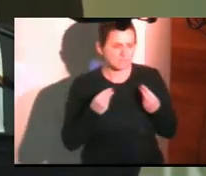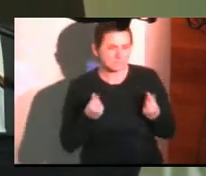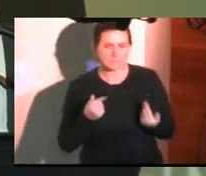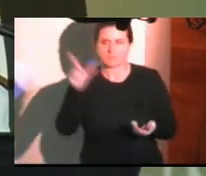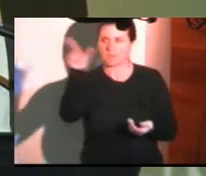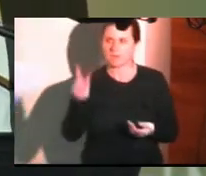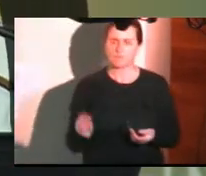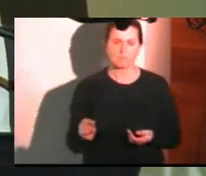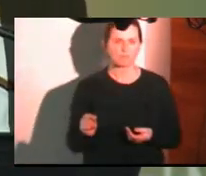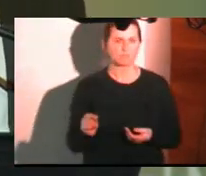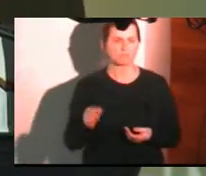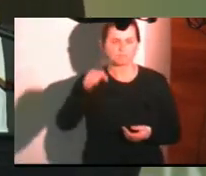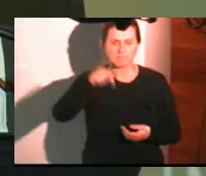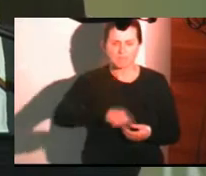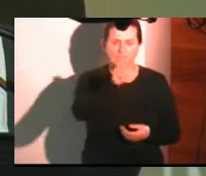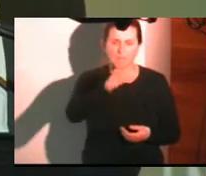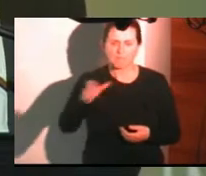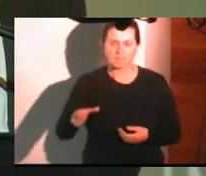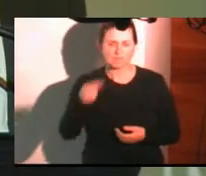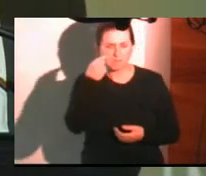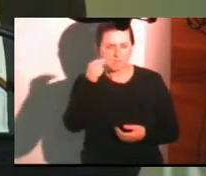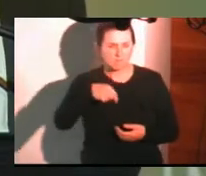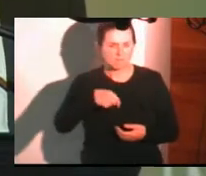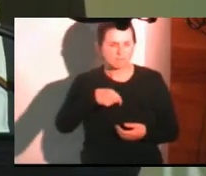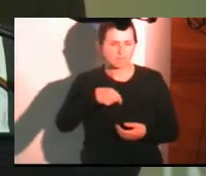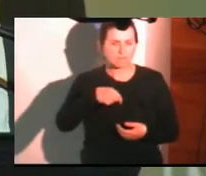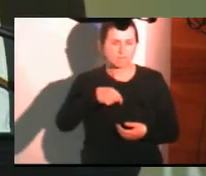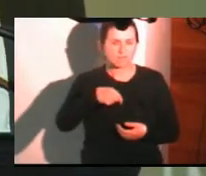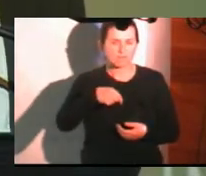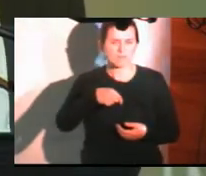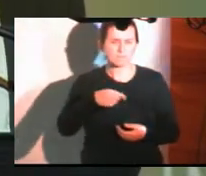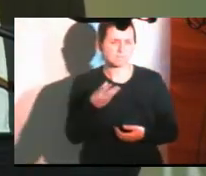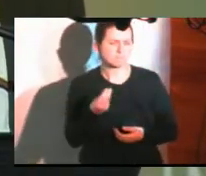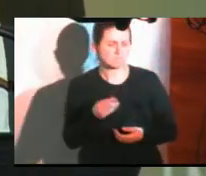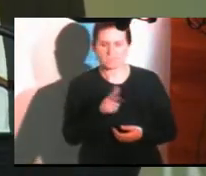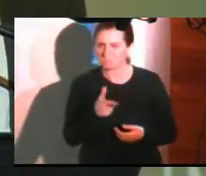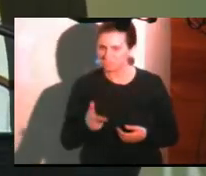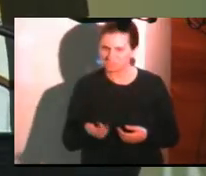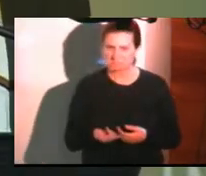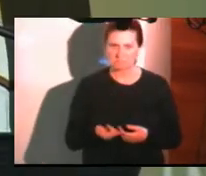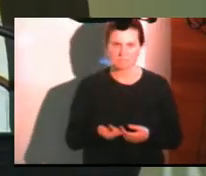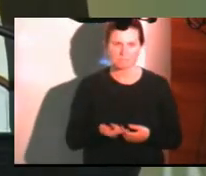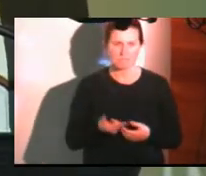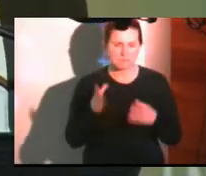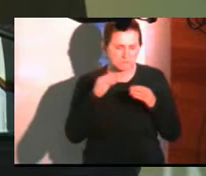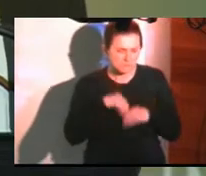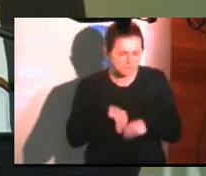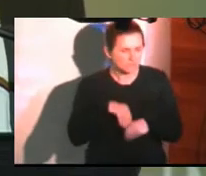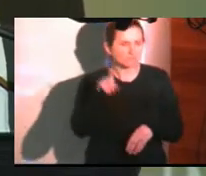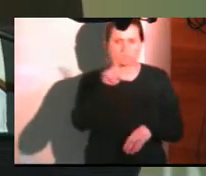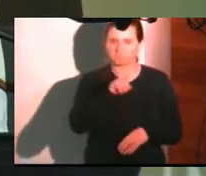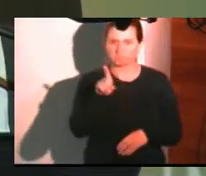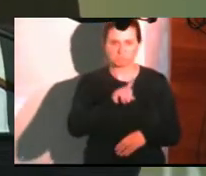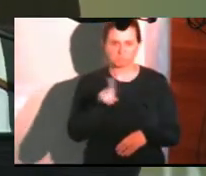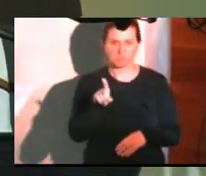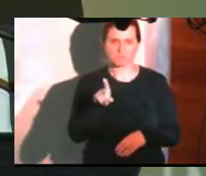este lugar no tuvo miedo ni se amedrentó frente a las